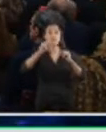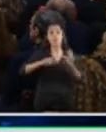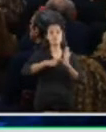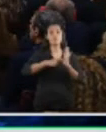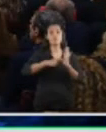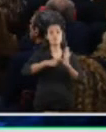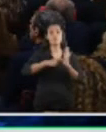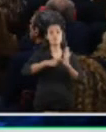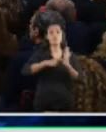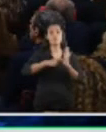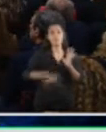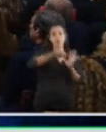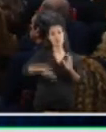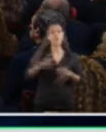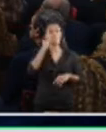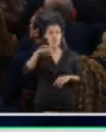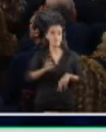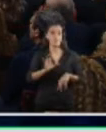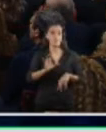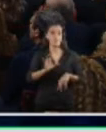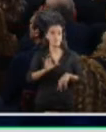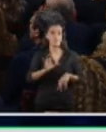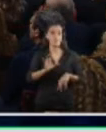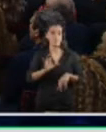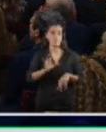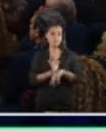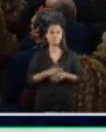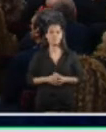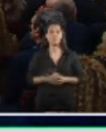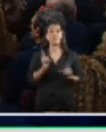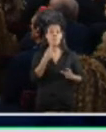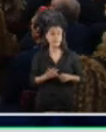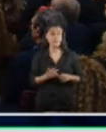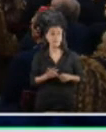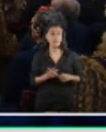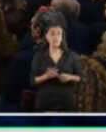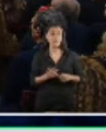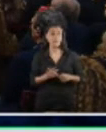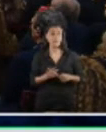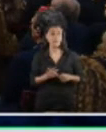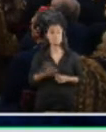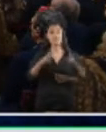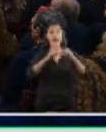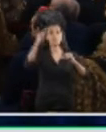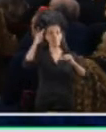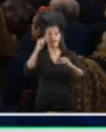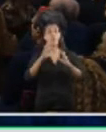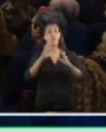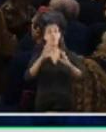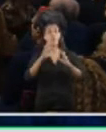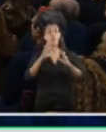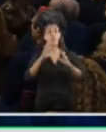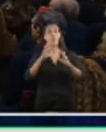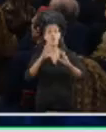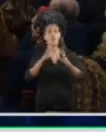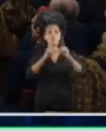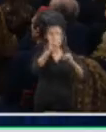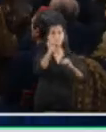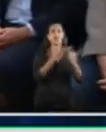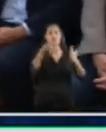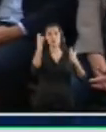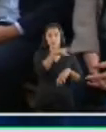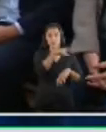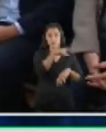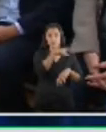Cristina Fernández hay funcionarios que no funcionan, es un gabinete demasiado grande y por ahí